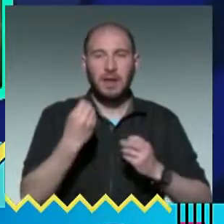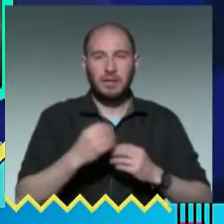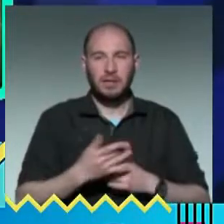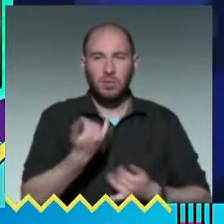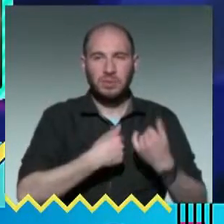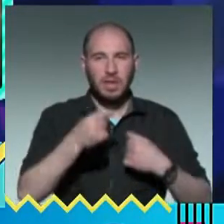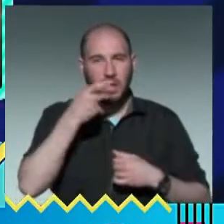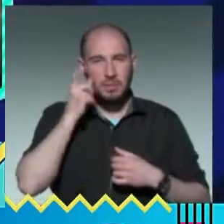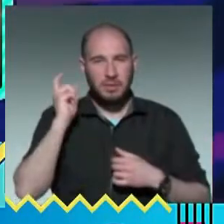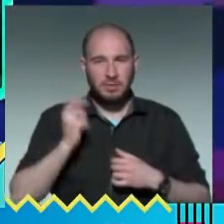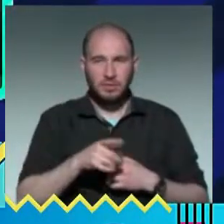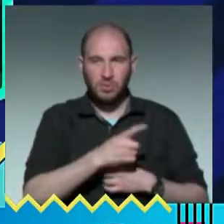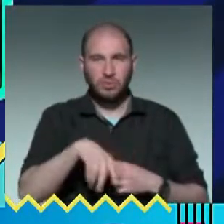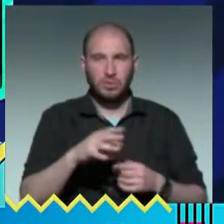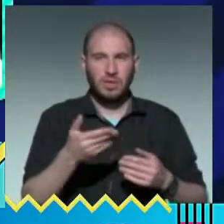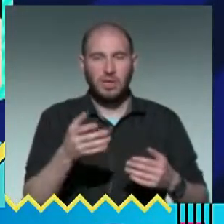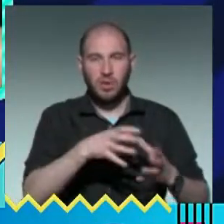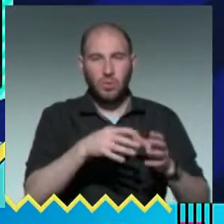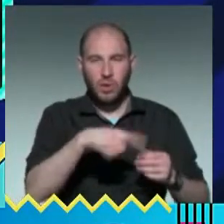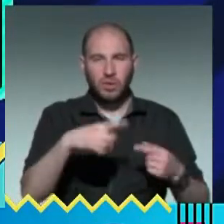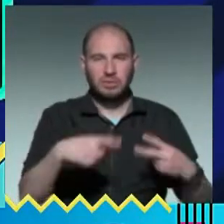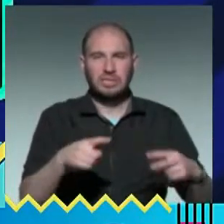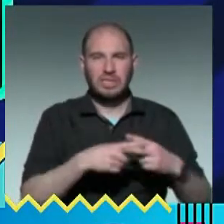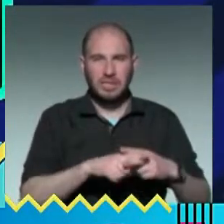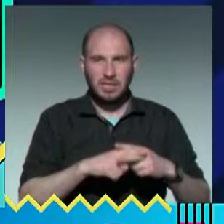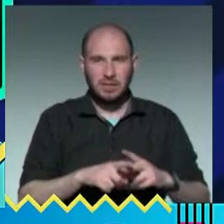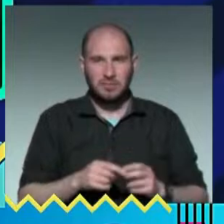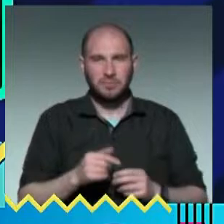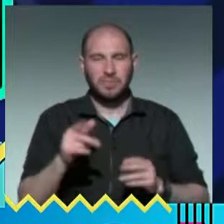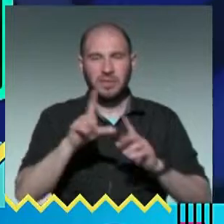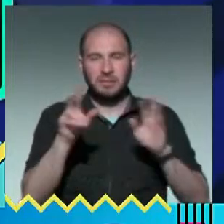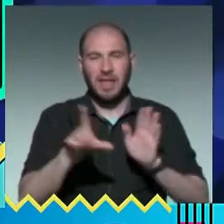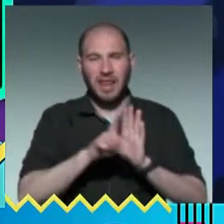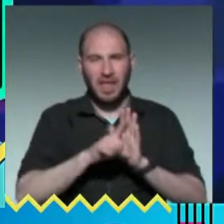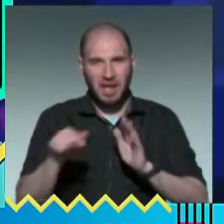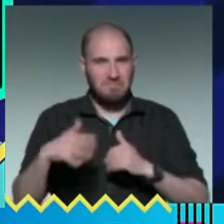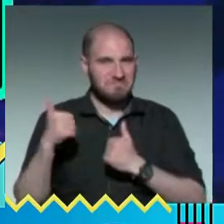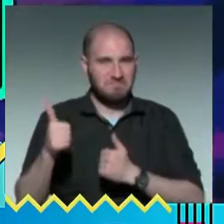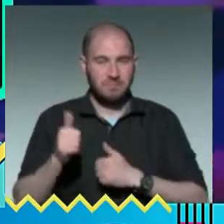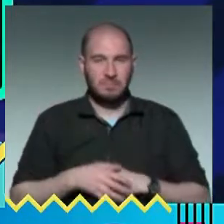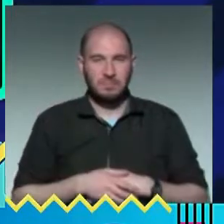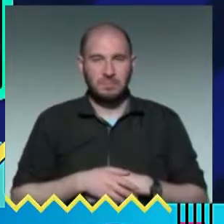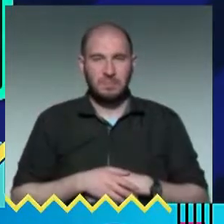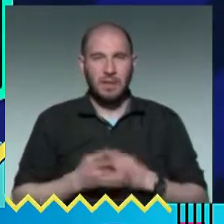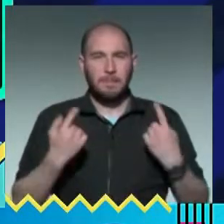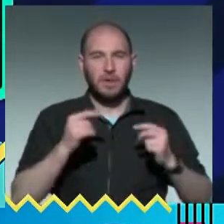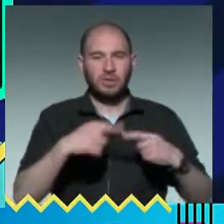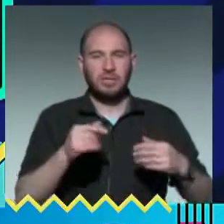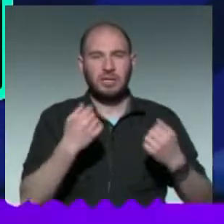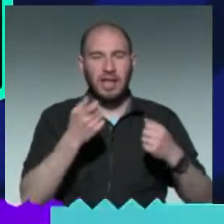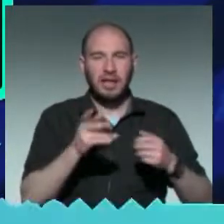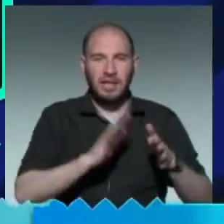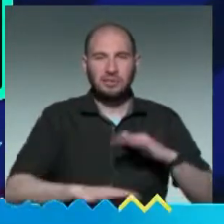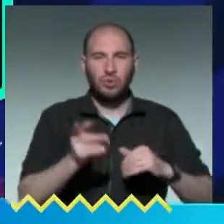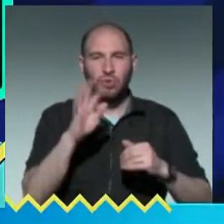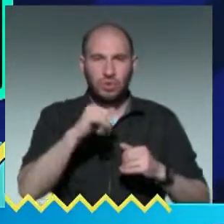más la experiencia que tenemos nosotros en el sector. La práctica, la técnica, lo jurídico está fantástico, pero la práctica día a día la